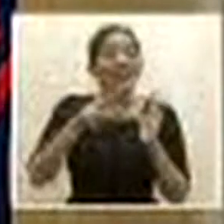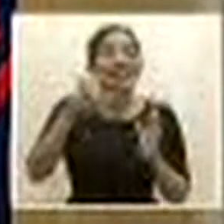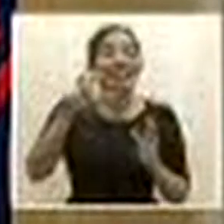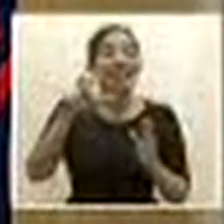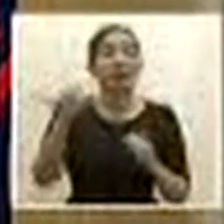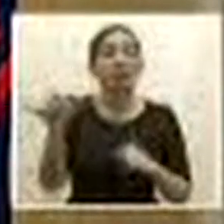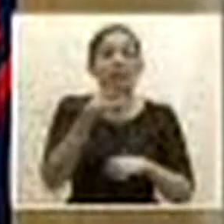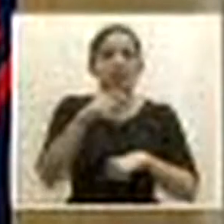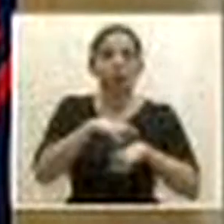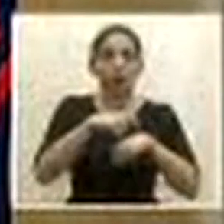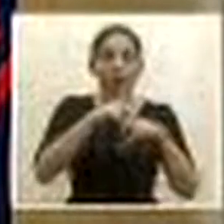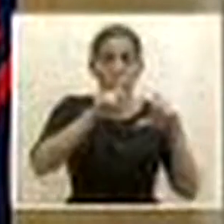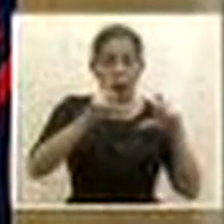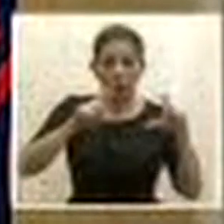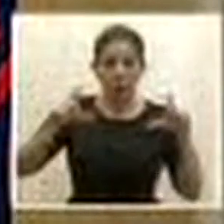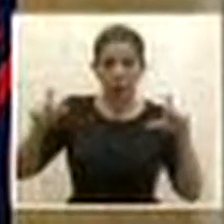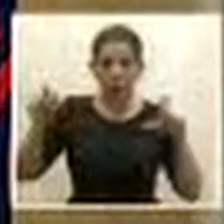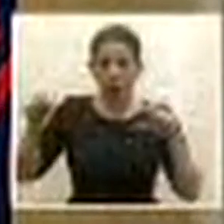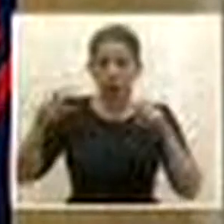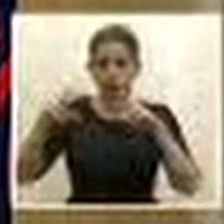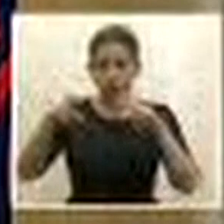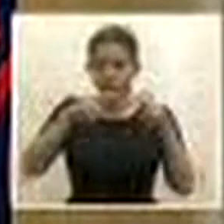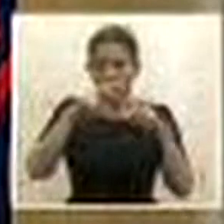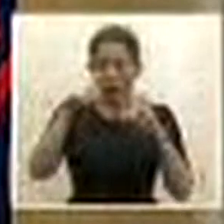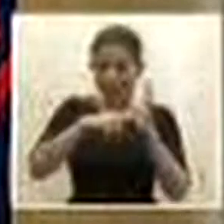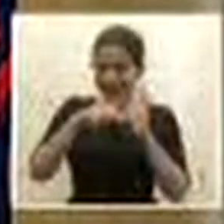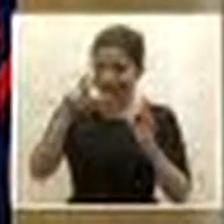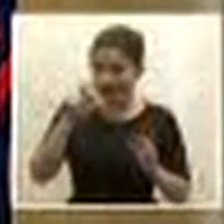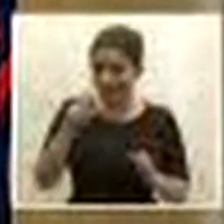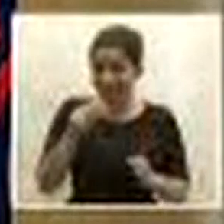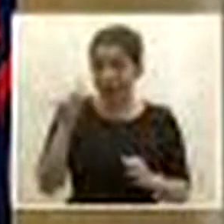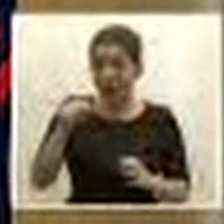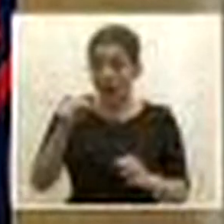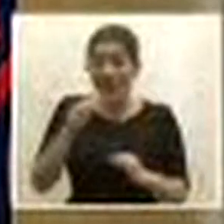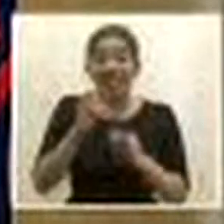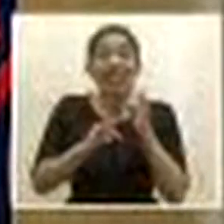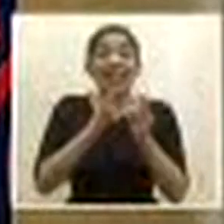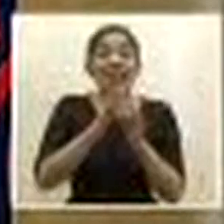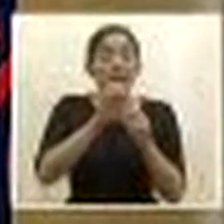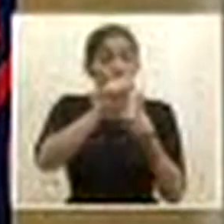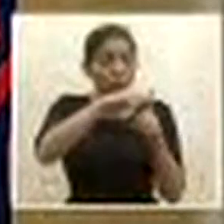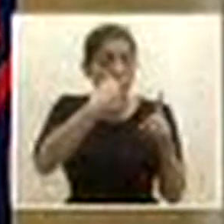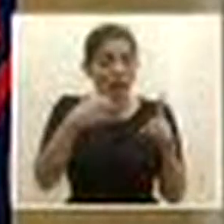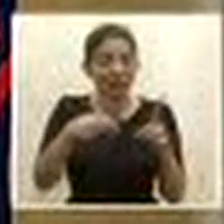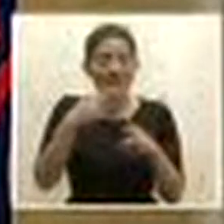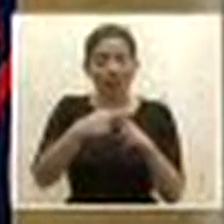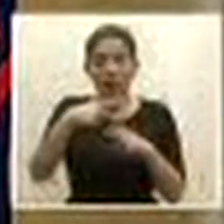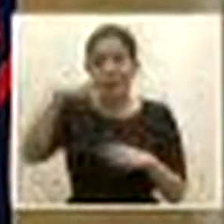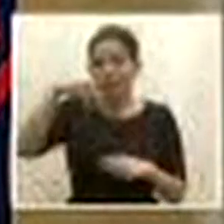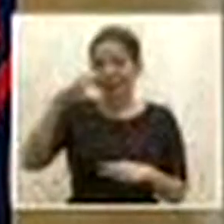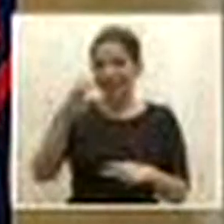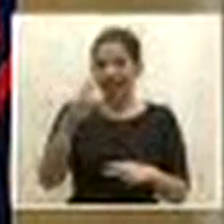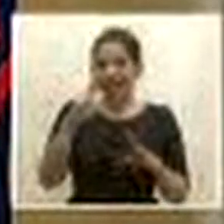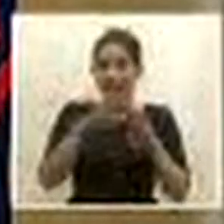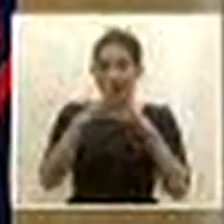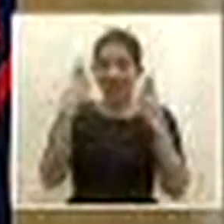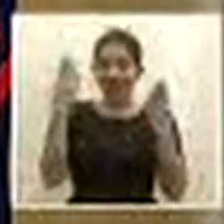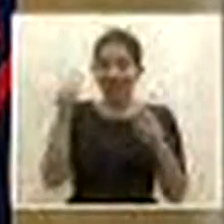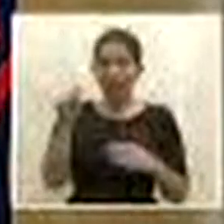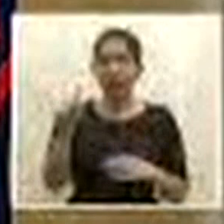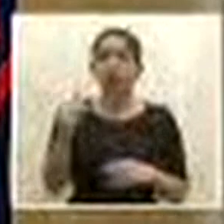pruebas simultáneamente. Y de ese tipo de pruebas que se llaman PCR abierto,